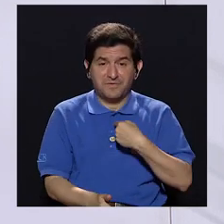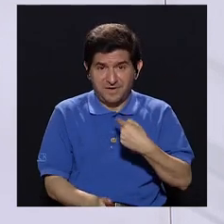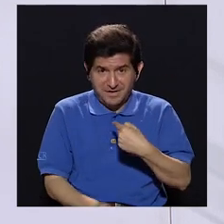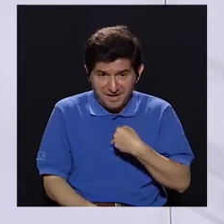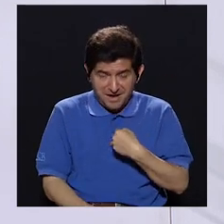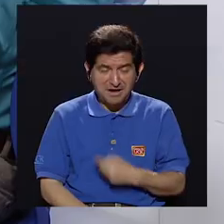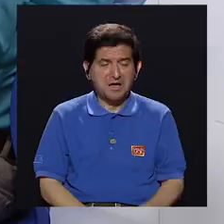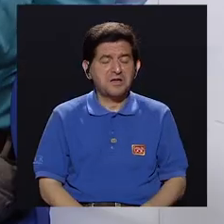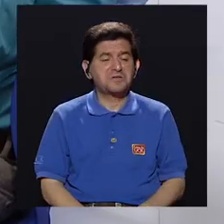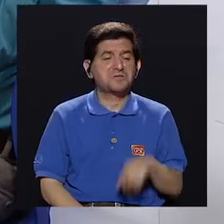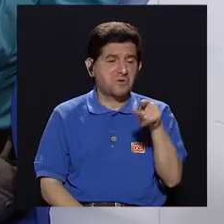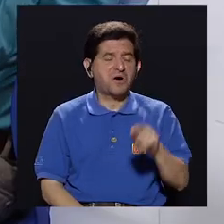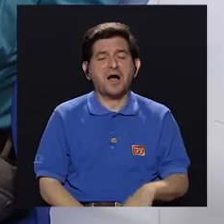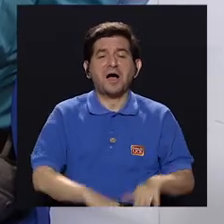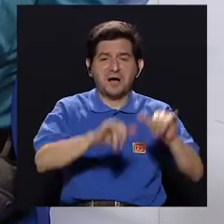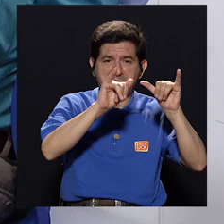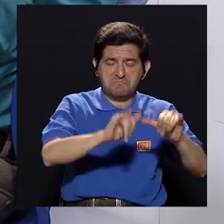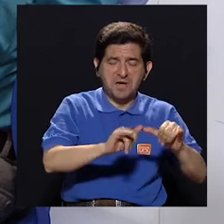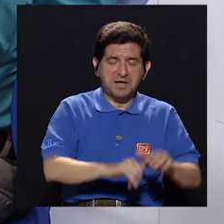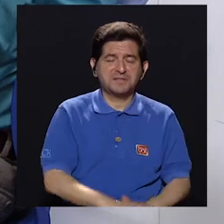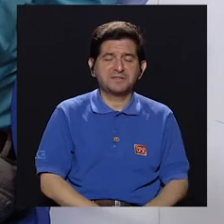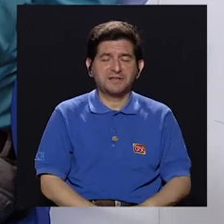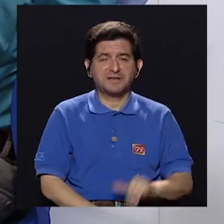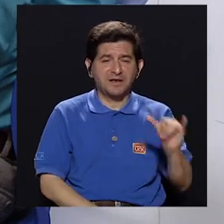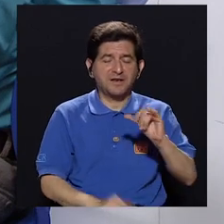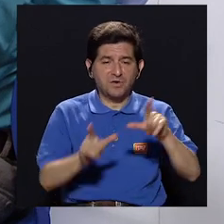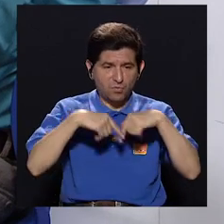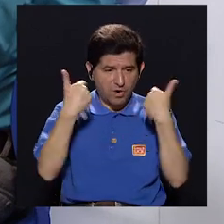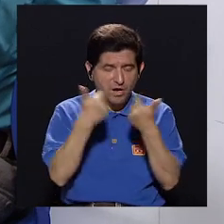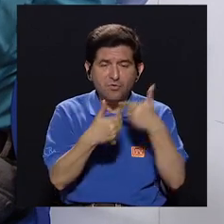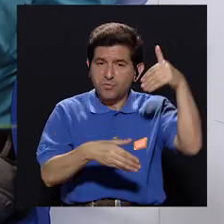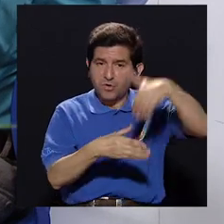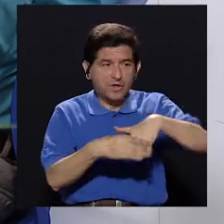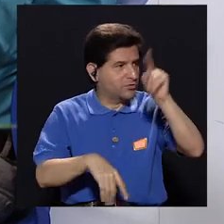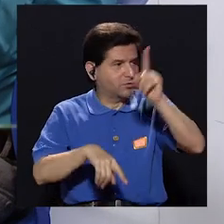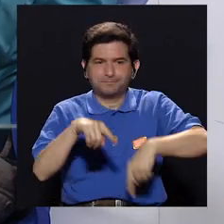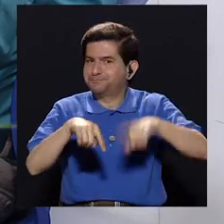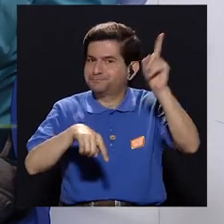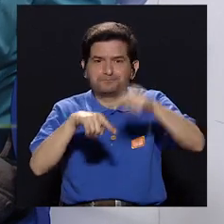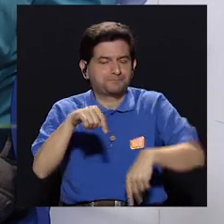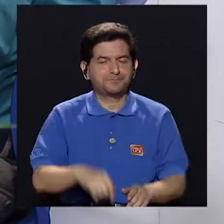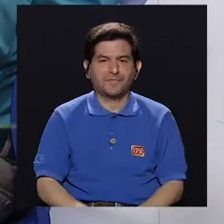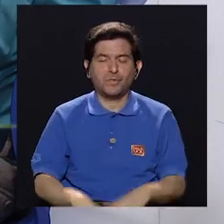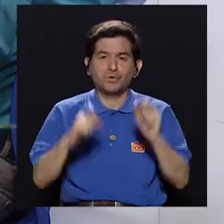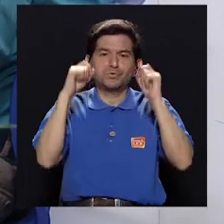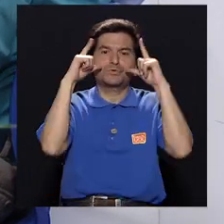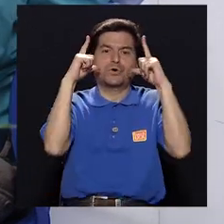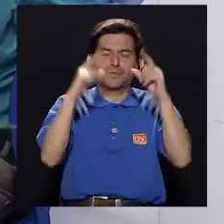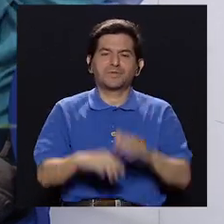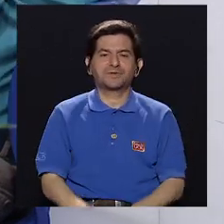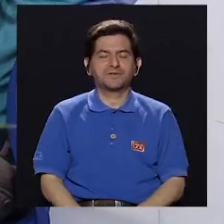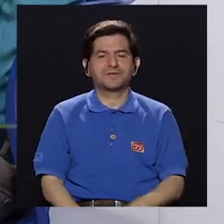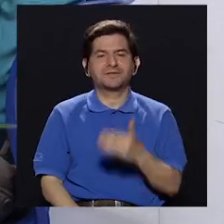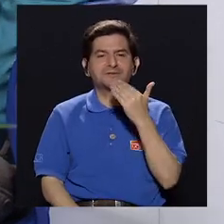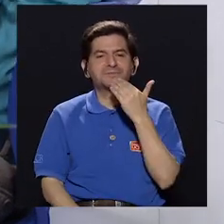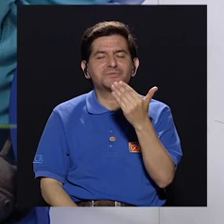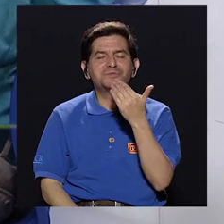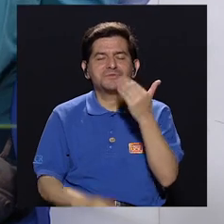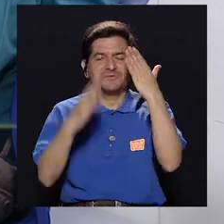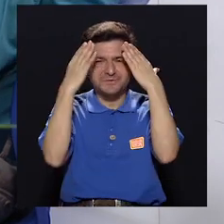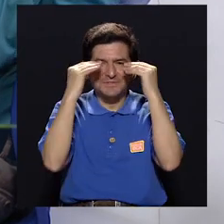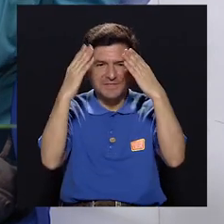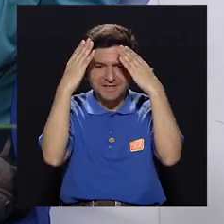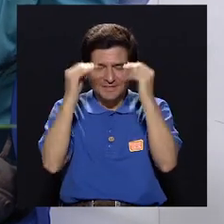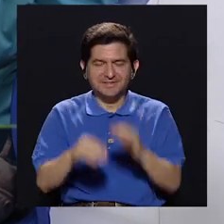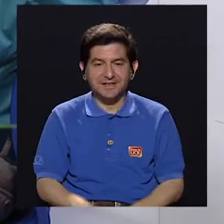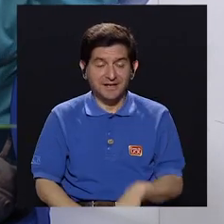voy a cultivar esta voy a hacer un cultivo de abejas y las meto en la plantación de vainilla no se puede hacer no se puede hacer increíble Muchísimas gracias por